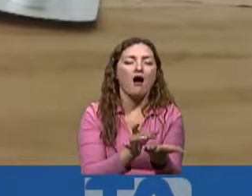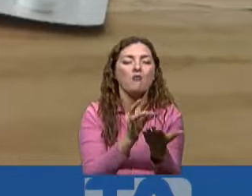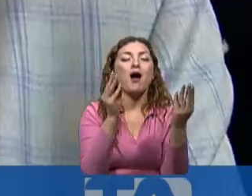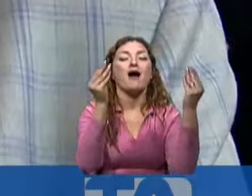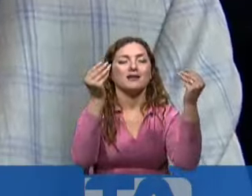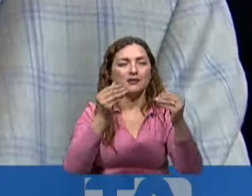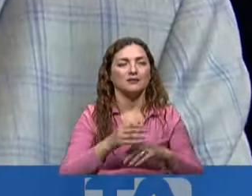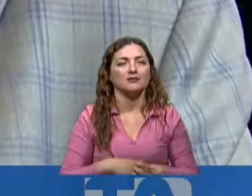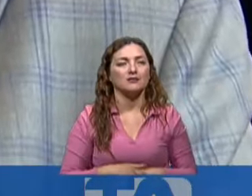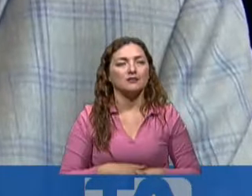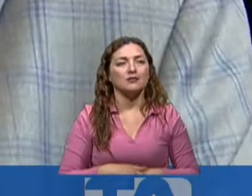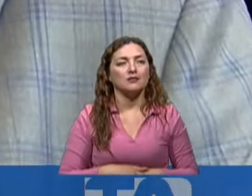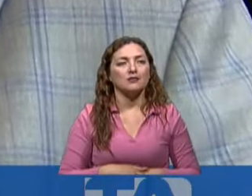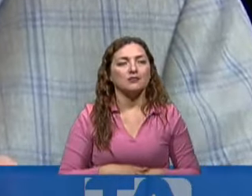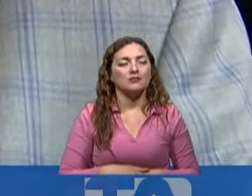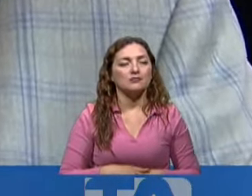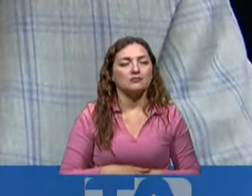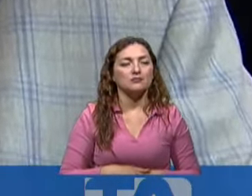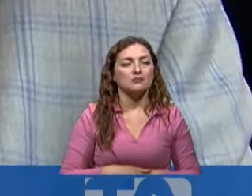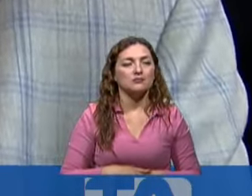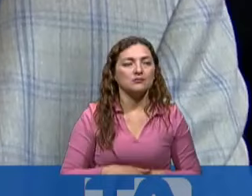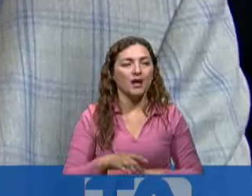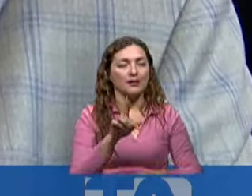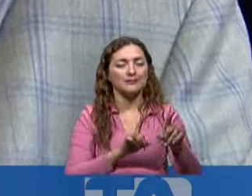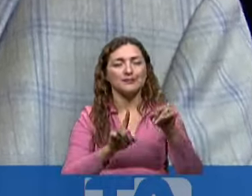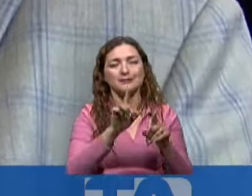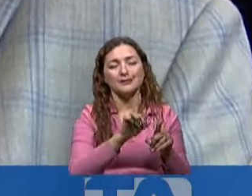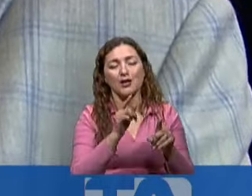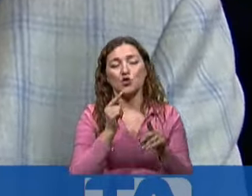de calidad. Tratando el